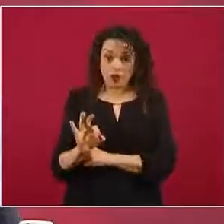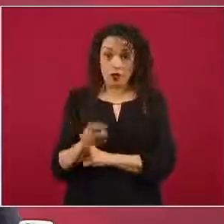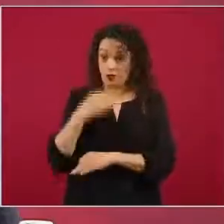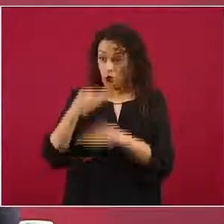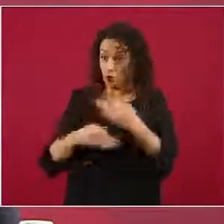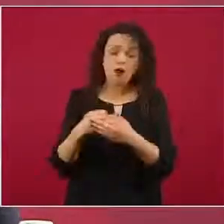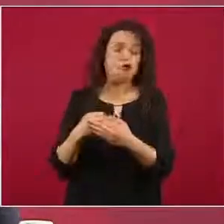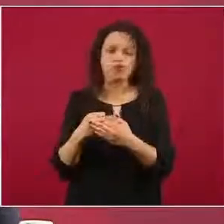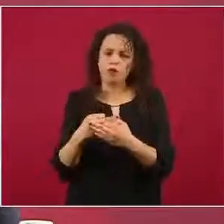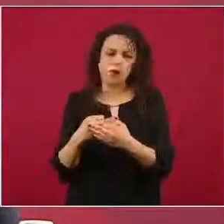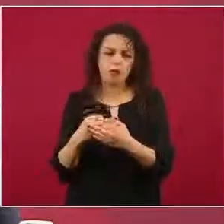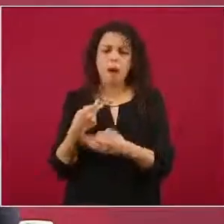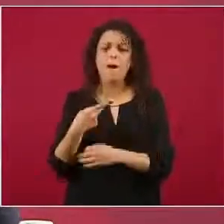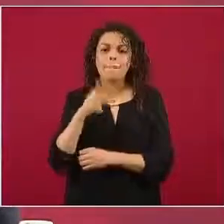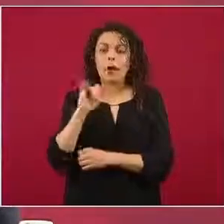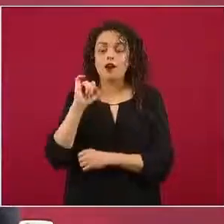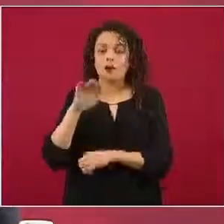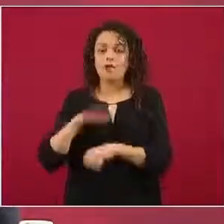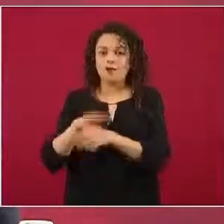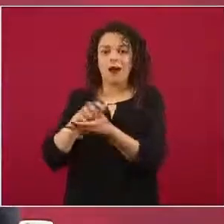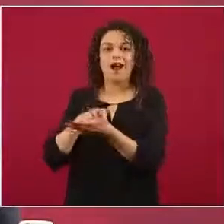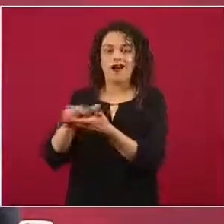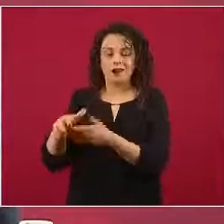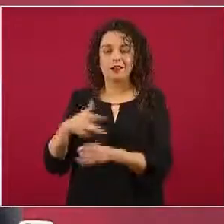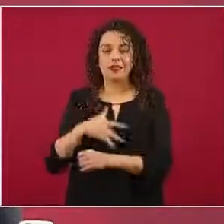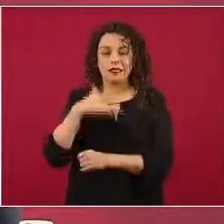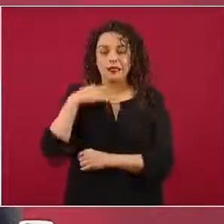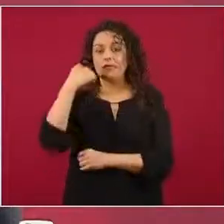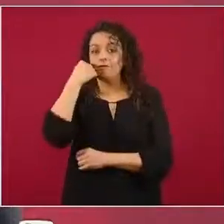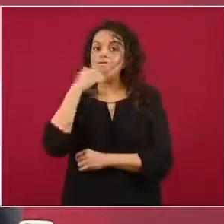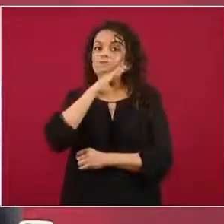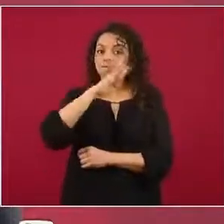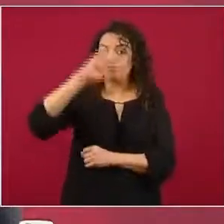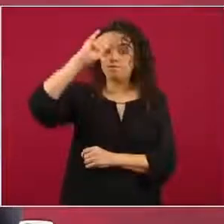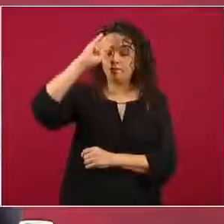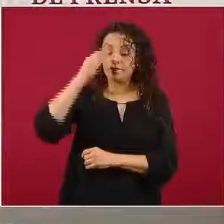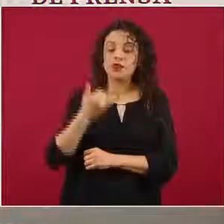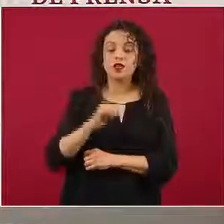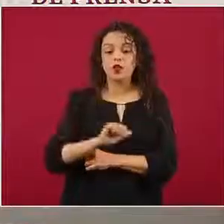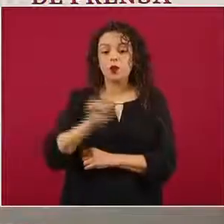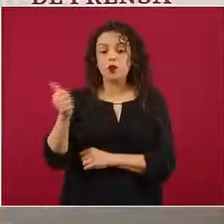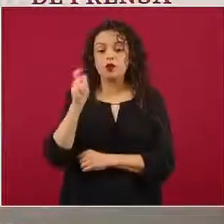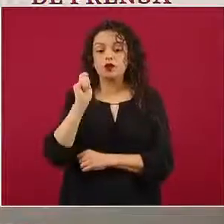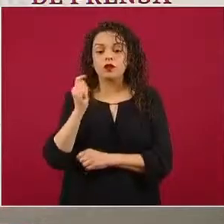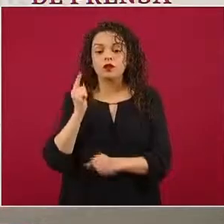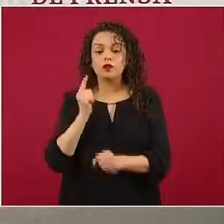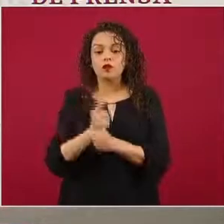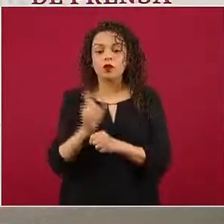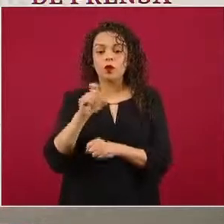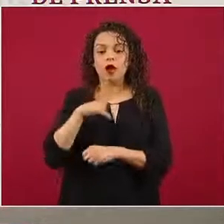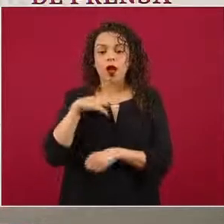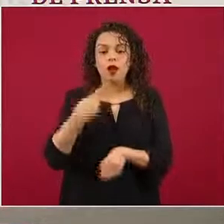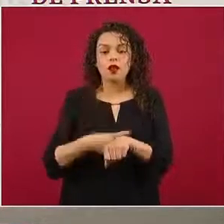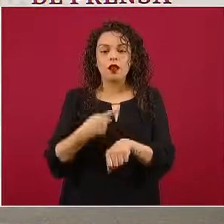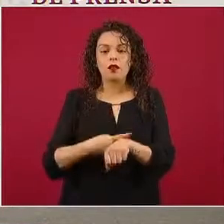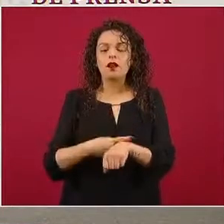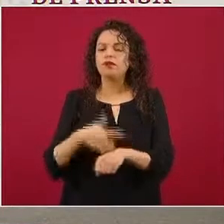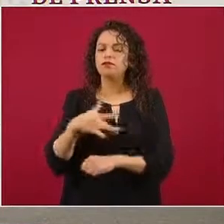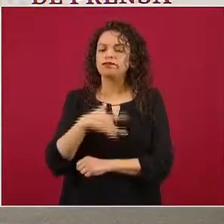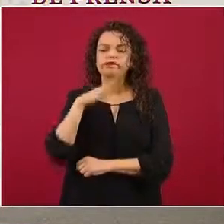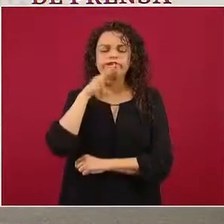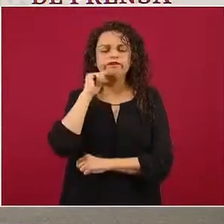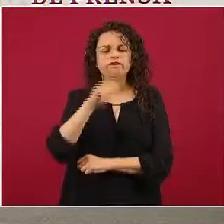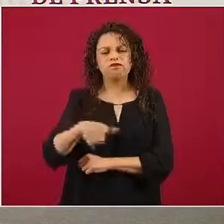gran parte de ellos, y estos síntomas acompañados de lo que todos también identificamos cuando estamos enfermos, que es el malestar